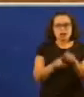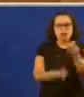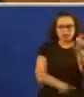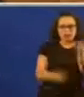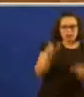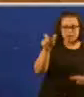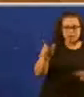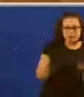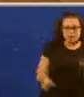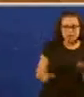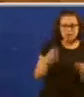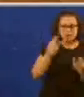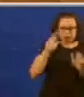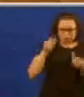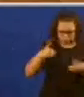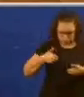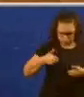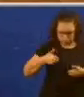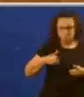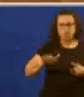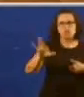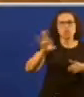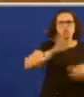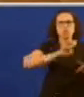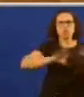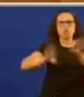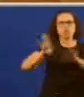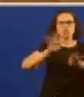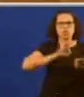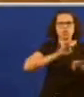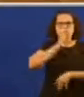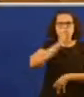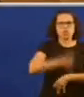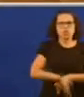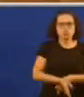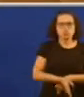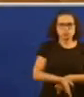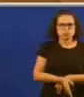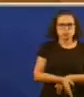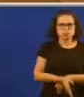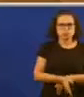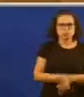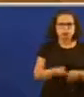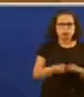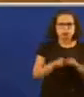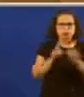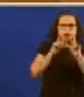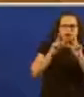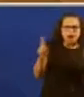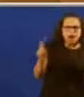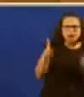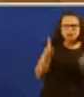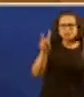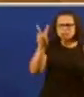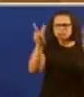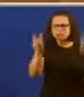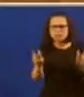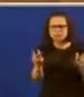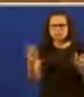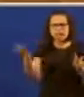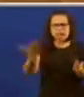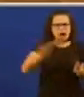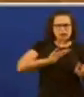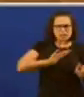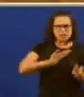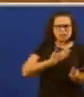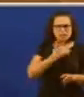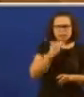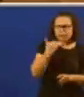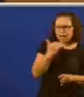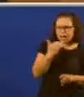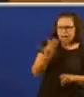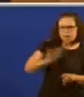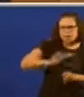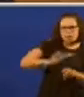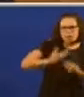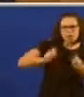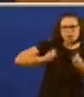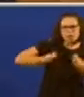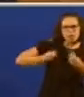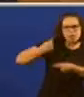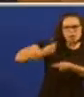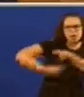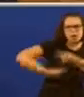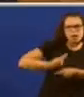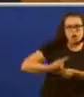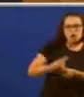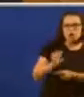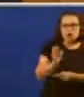podamos tomar decisións, tomar decisións sobre aquelas cuestións que van a afectarnos a nosa vida e tamén a